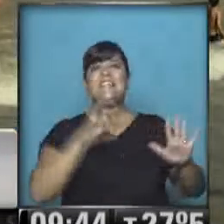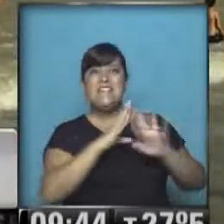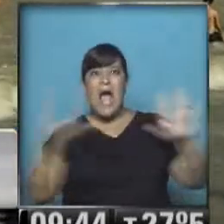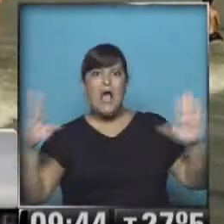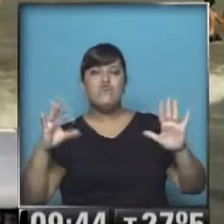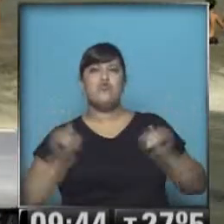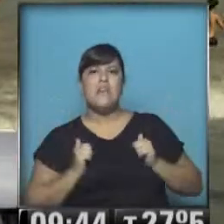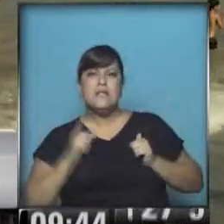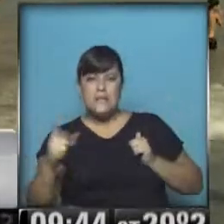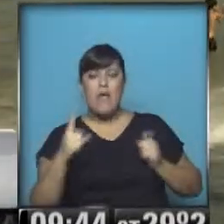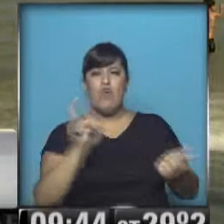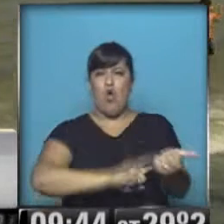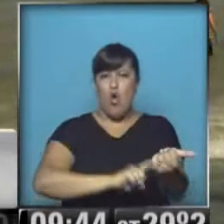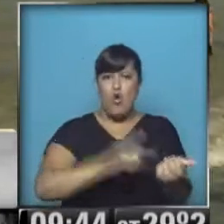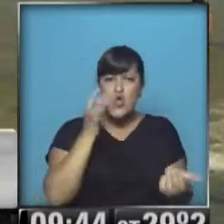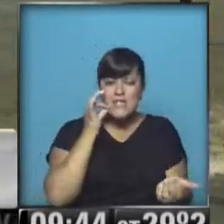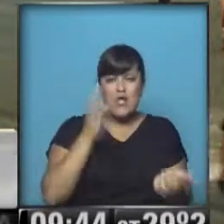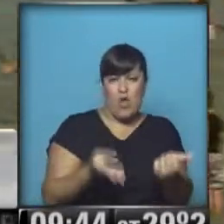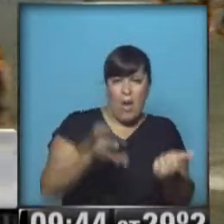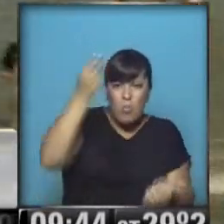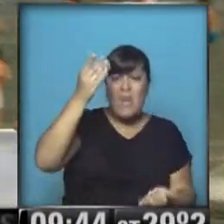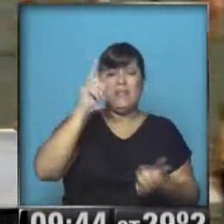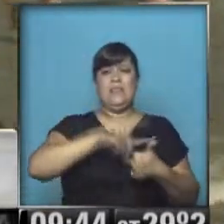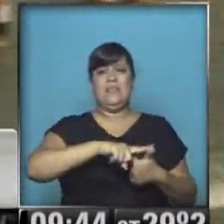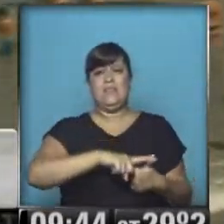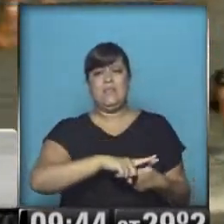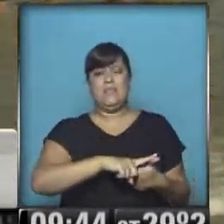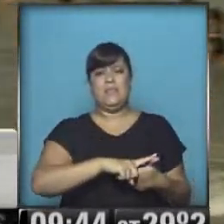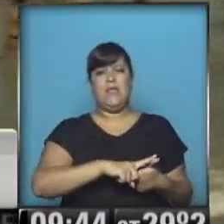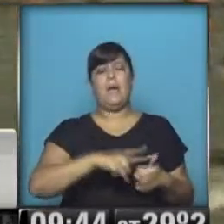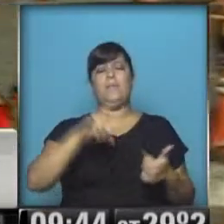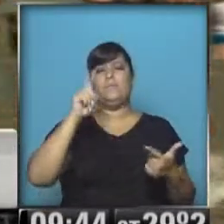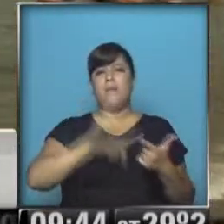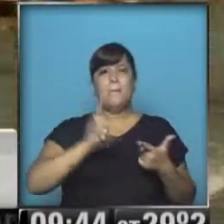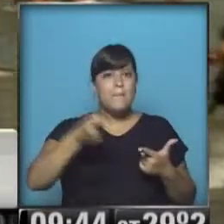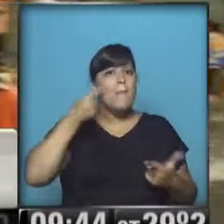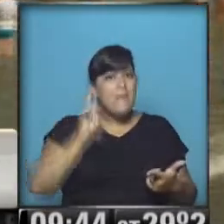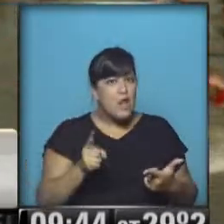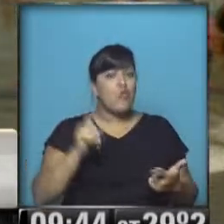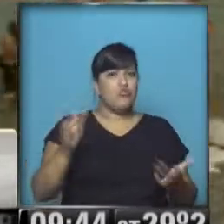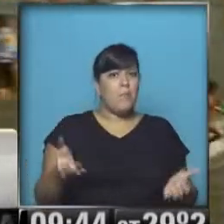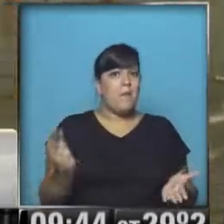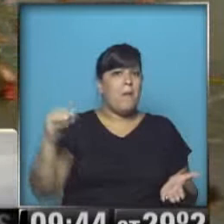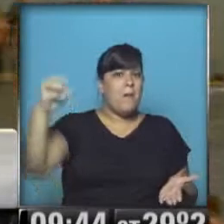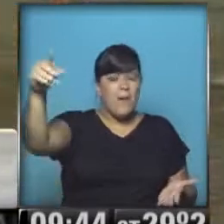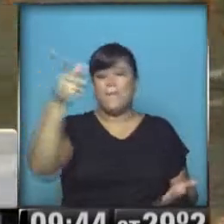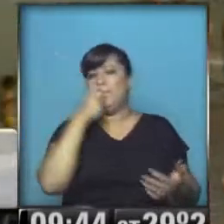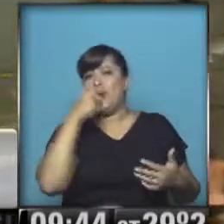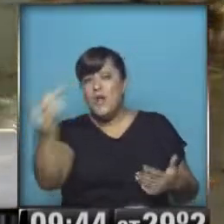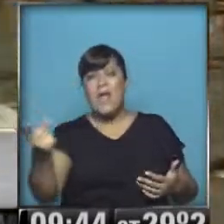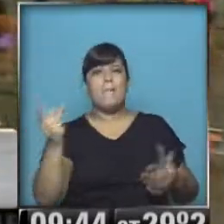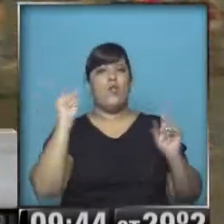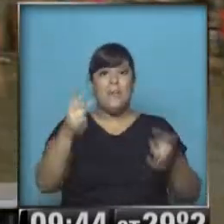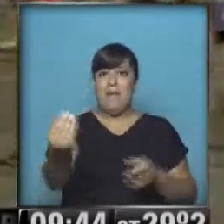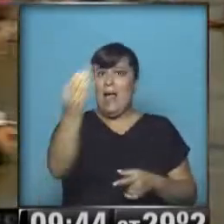Está aumentando el colesterol, están aumentando todos los factores de riesgo, por eso tenemos incluso chicos que a eso se le agrega la